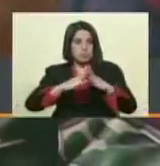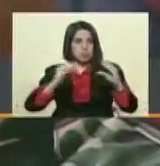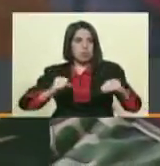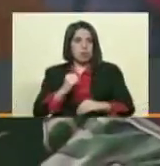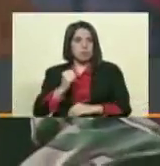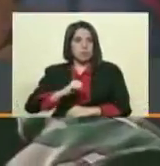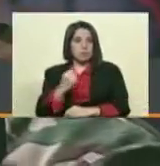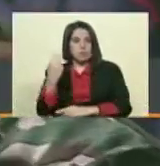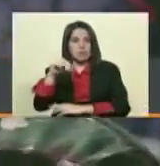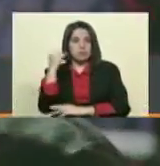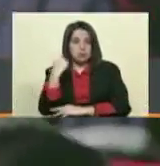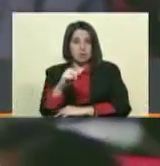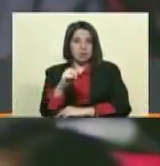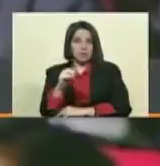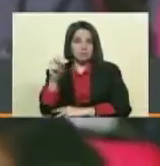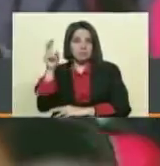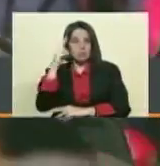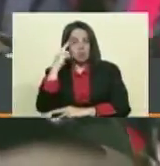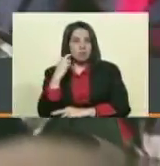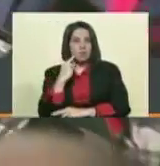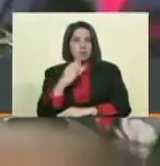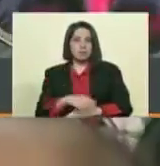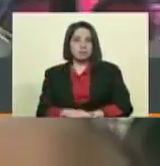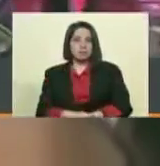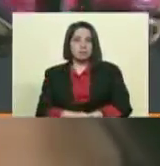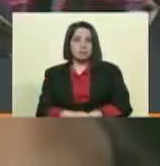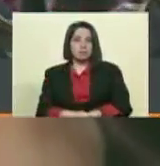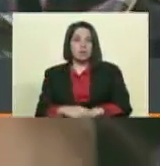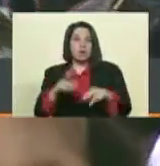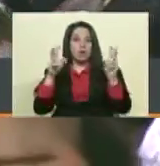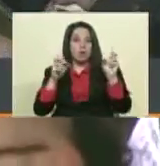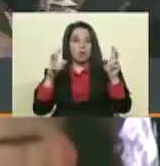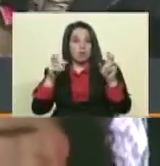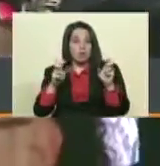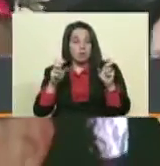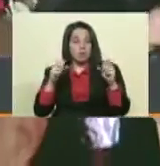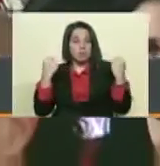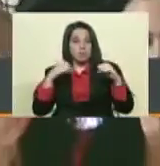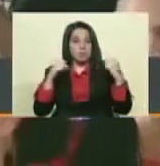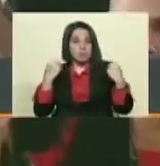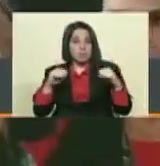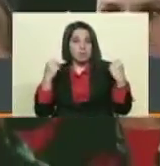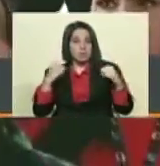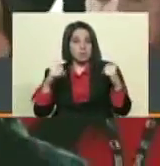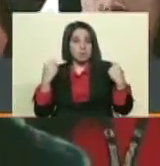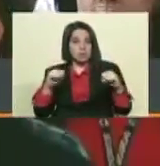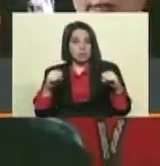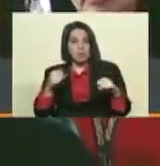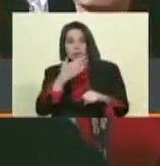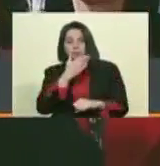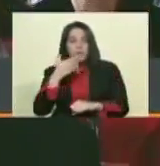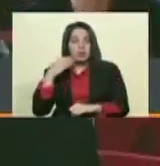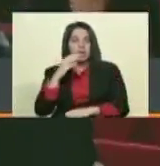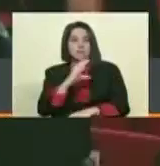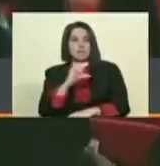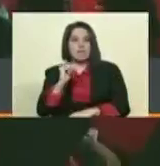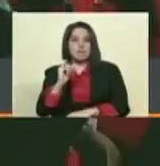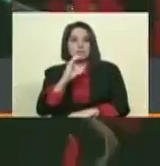Policía Nacional Bolivariana con una nueva práctica en el proceso de depuración y mejoría del 6CPC.